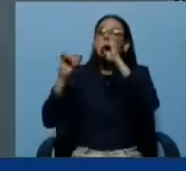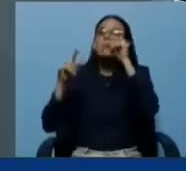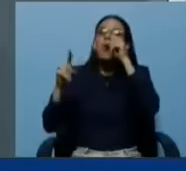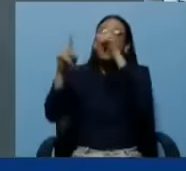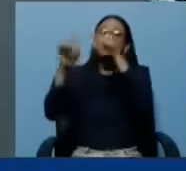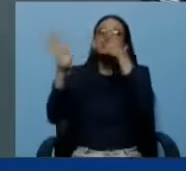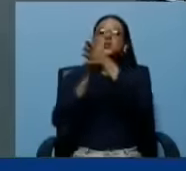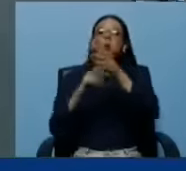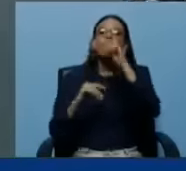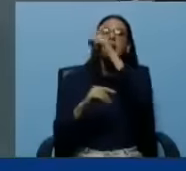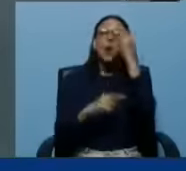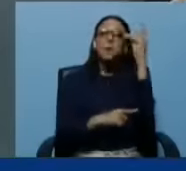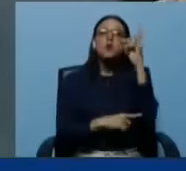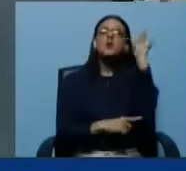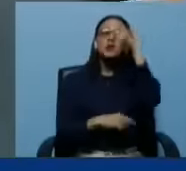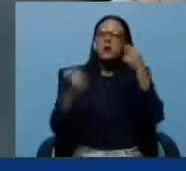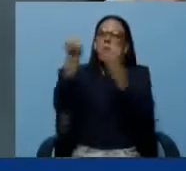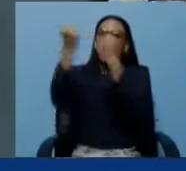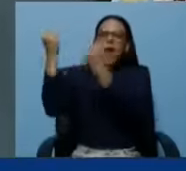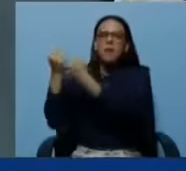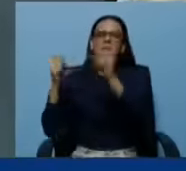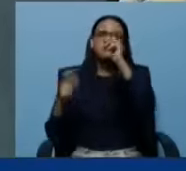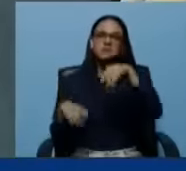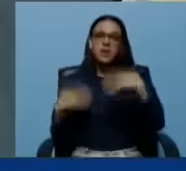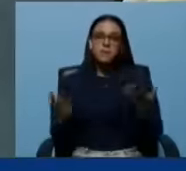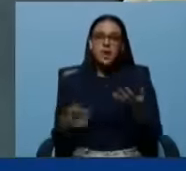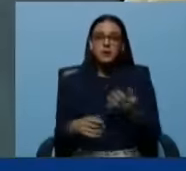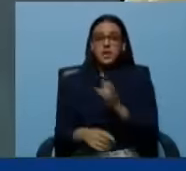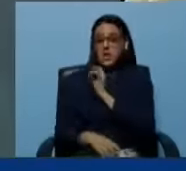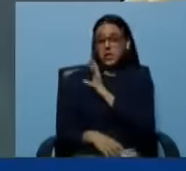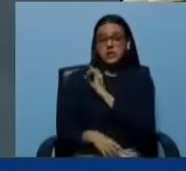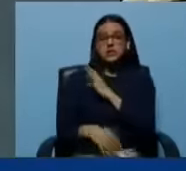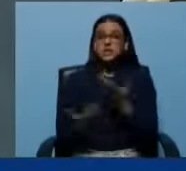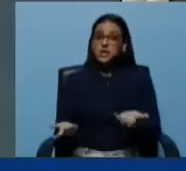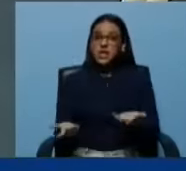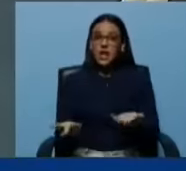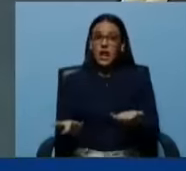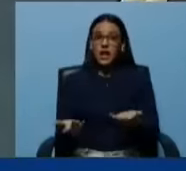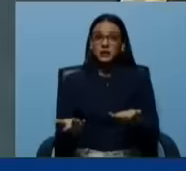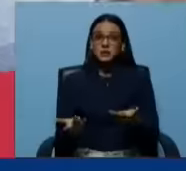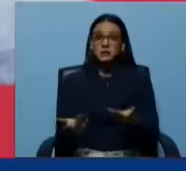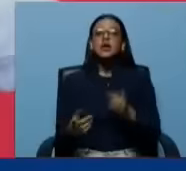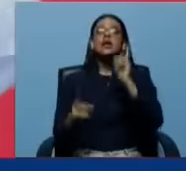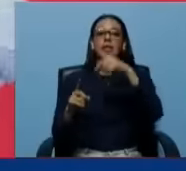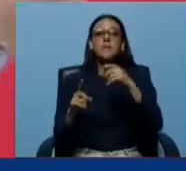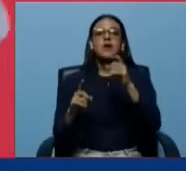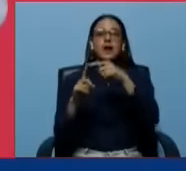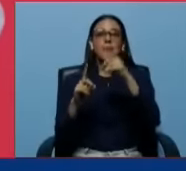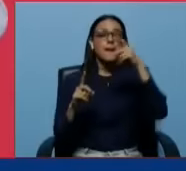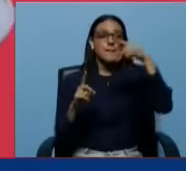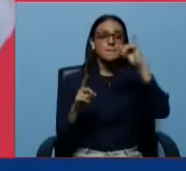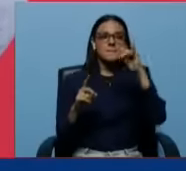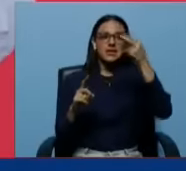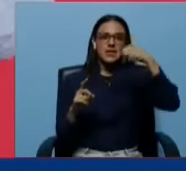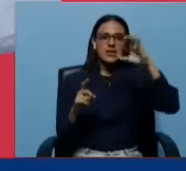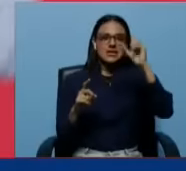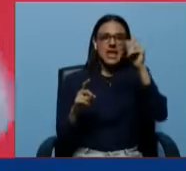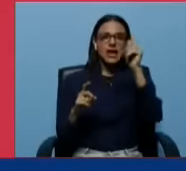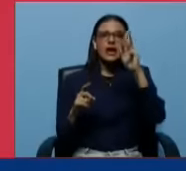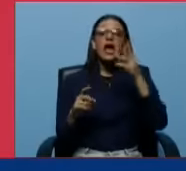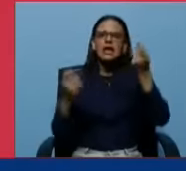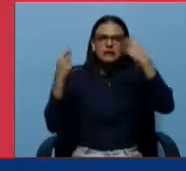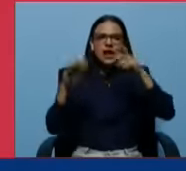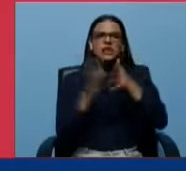Duque. De Chile, el finado Sebastián Piñera, que además vino a invadir Venezuela